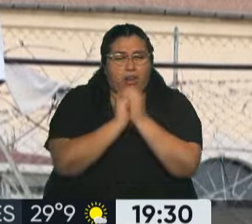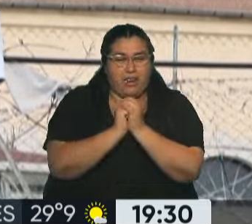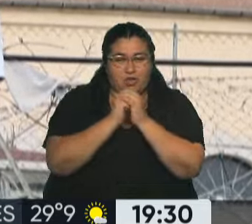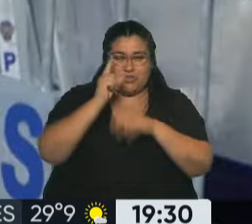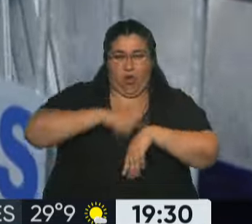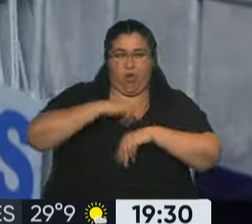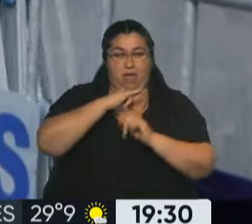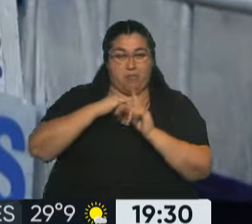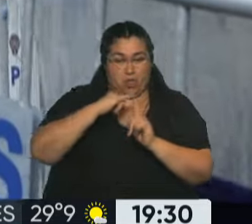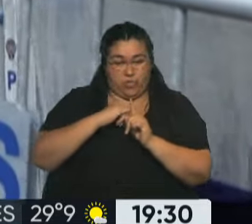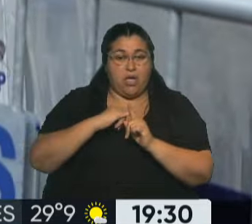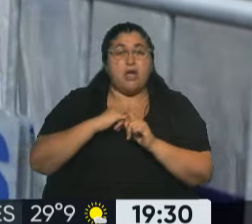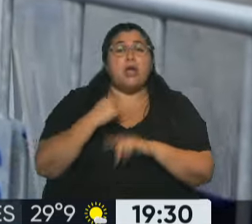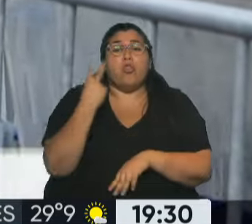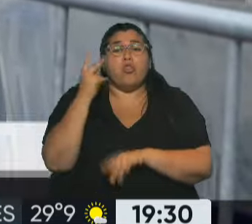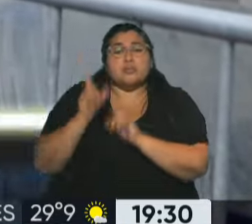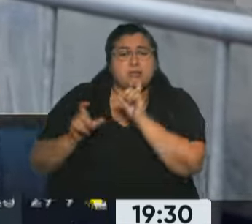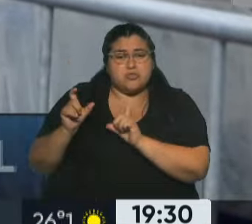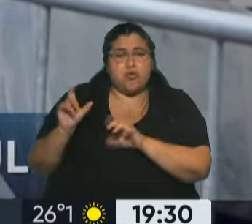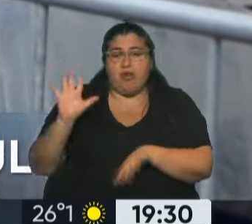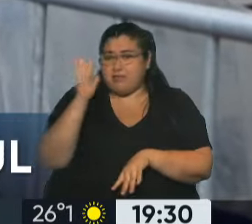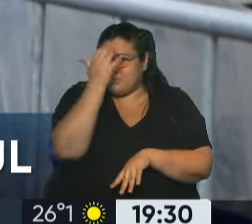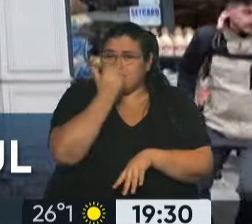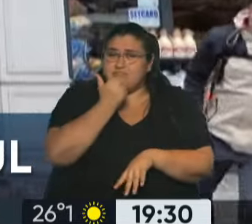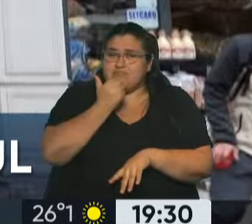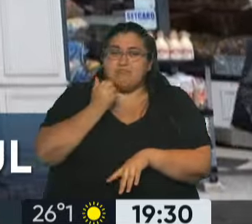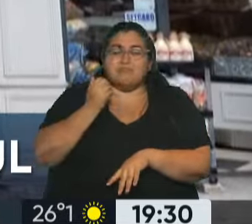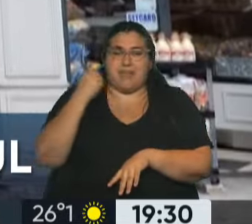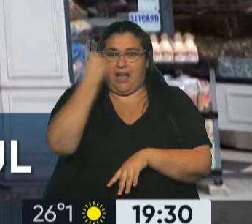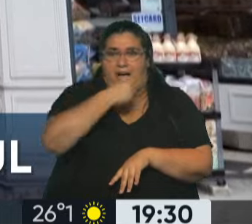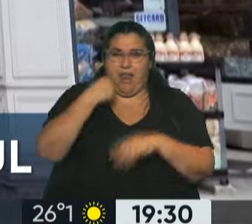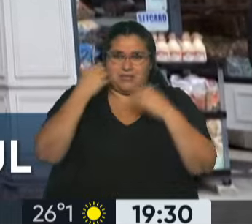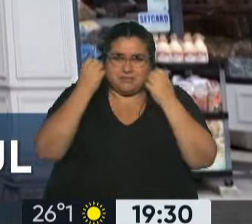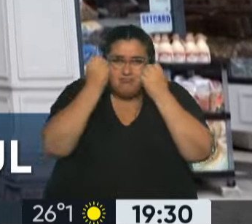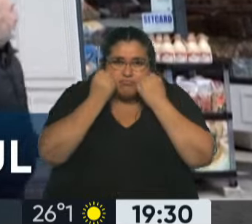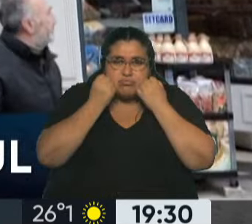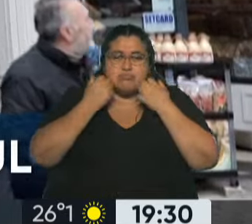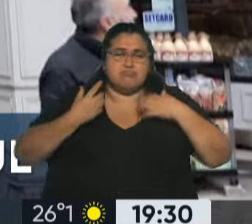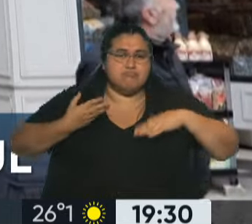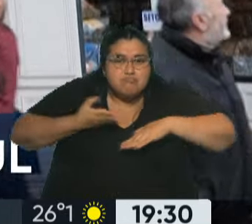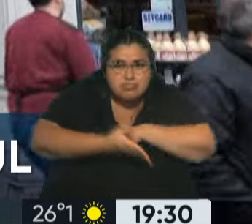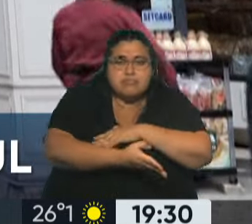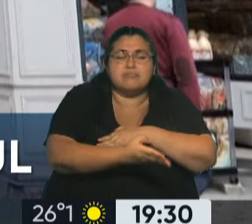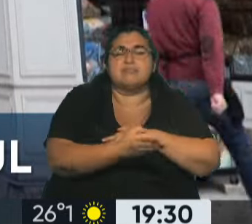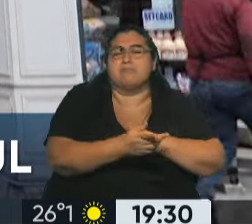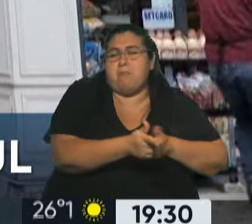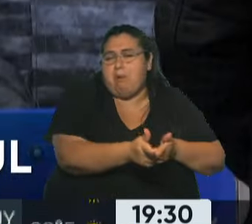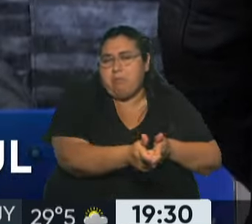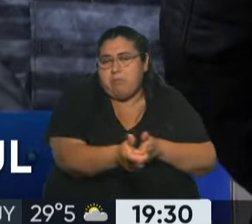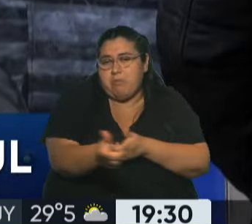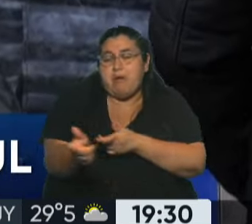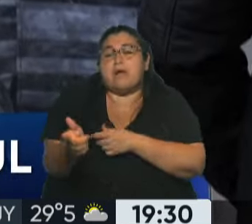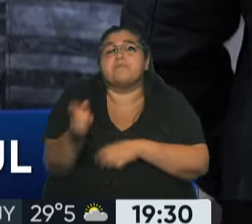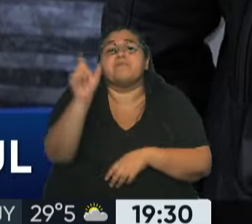mediodía. Dos agresores que entraron con las caras tapadas con máscaras de esquí comenzaron a los tiros y mataron a uno de